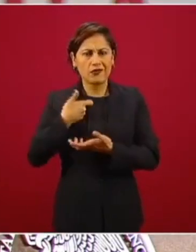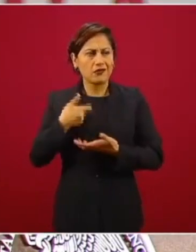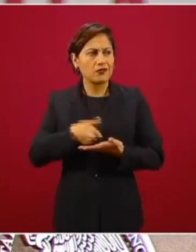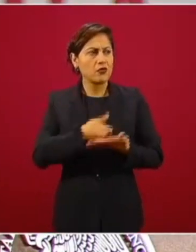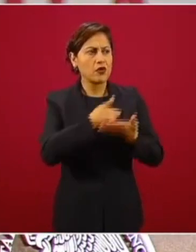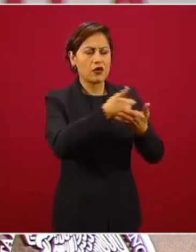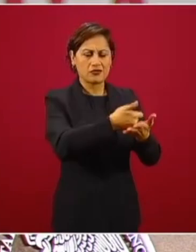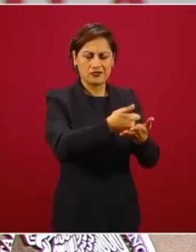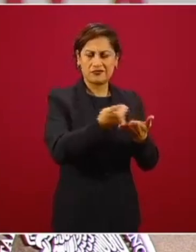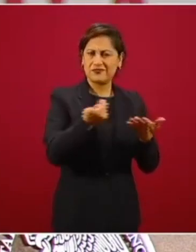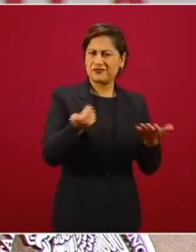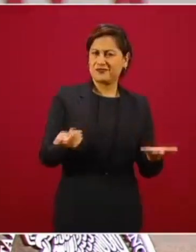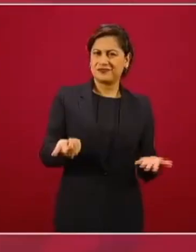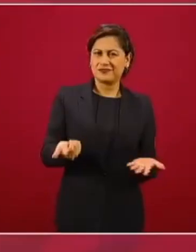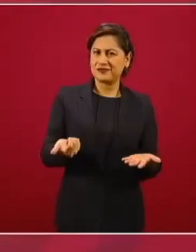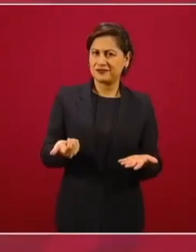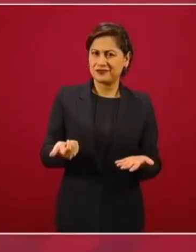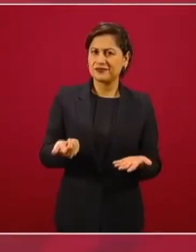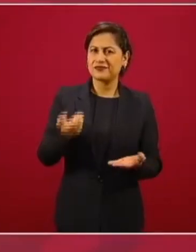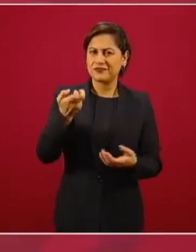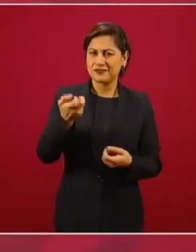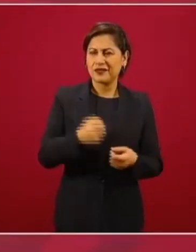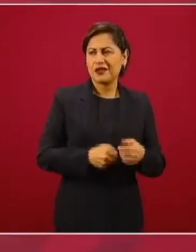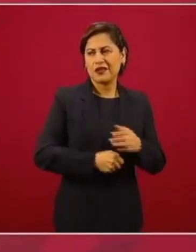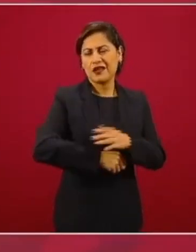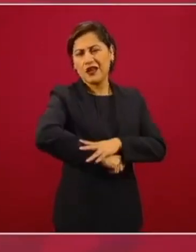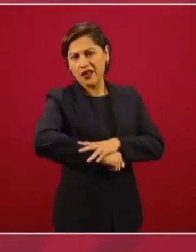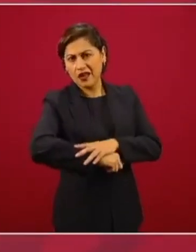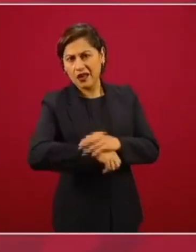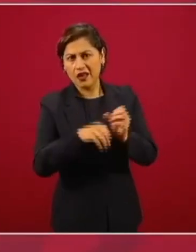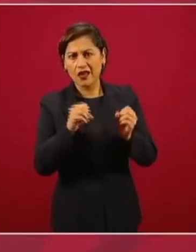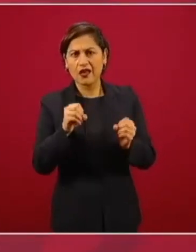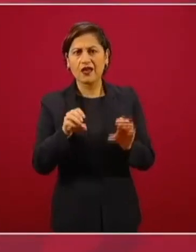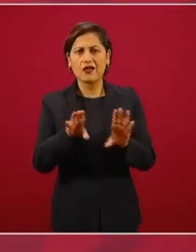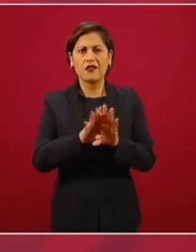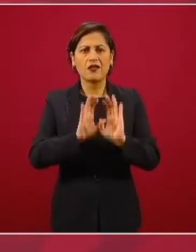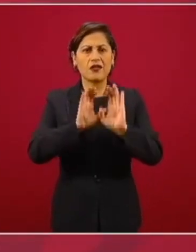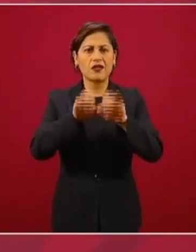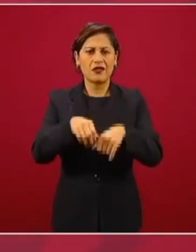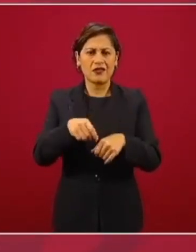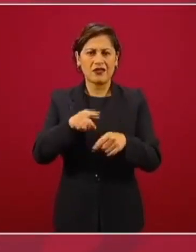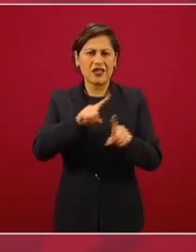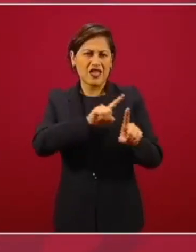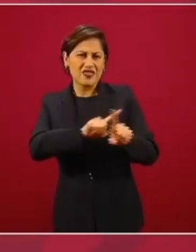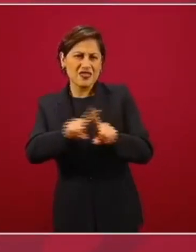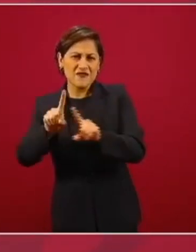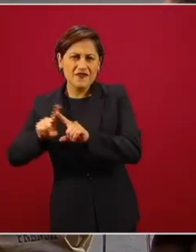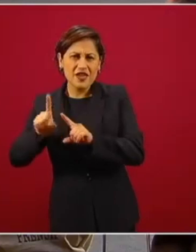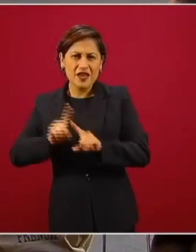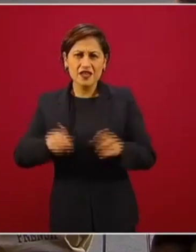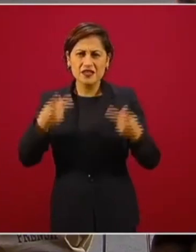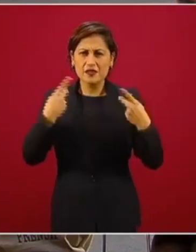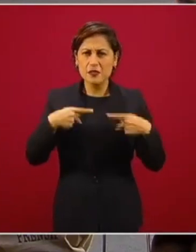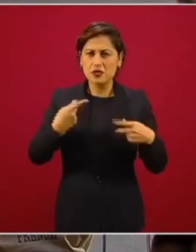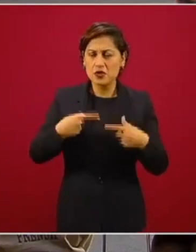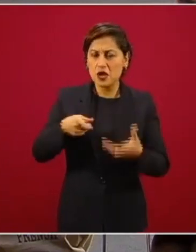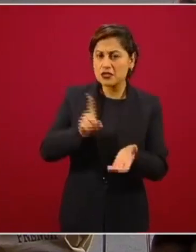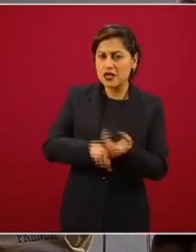El influyentismo, el nepotismo, todas las lacras de la política. Ah, porque son